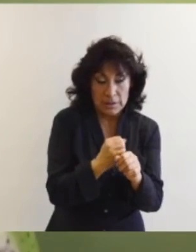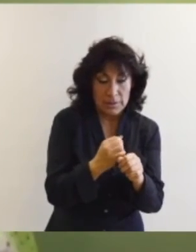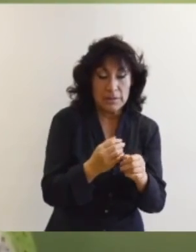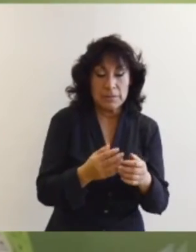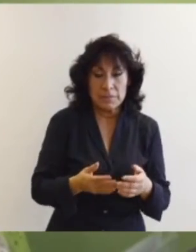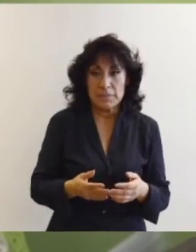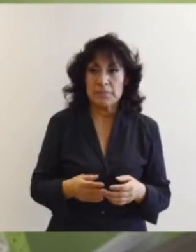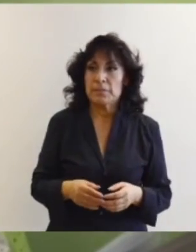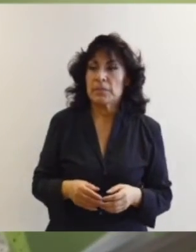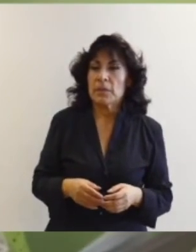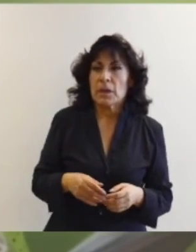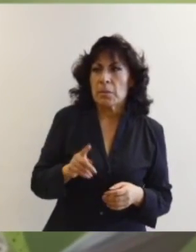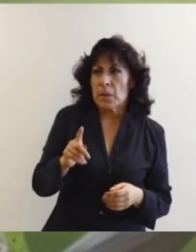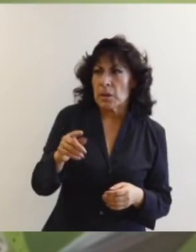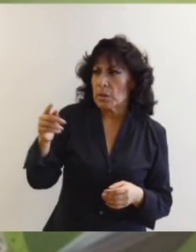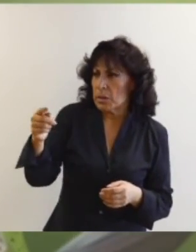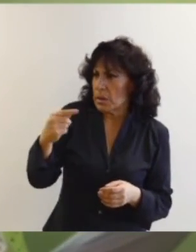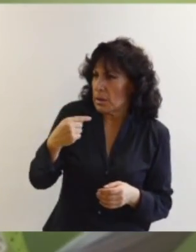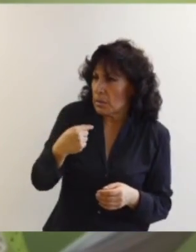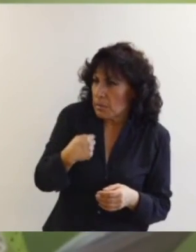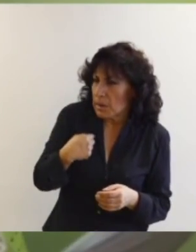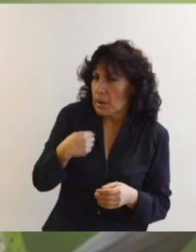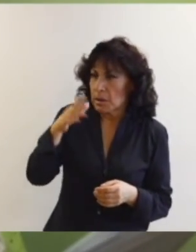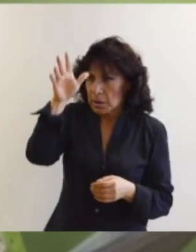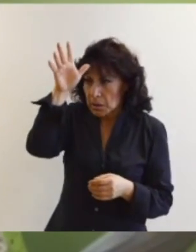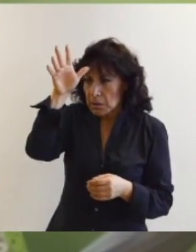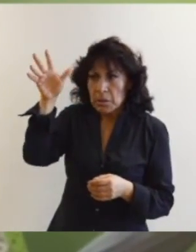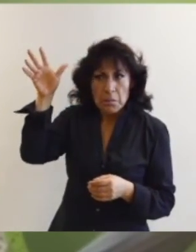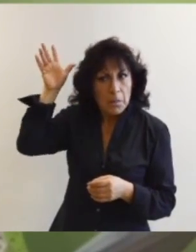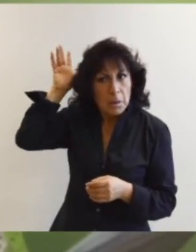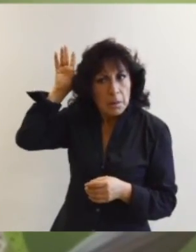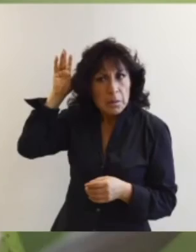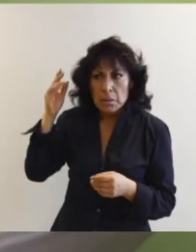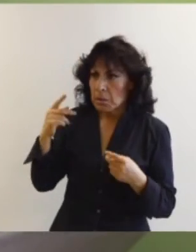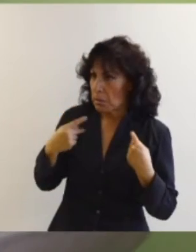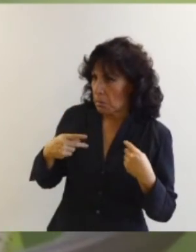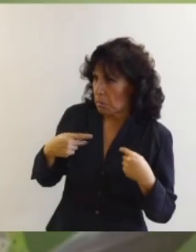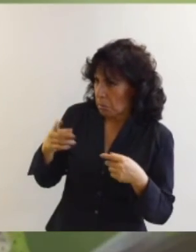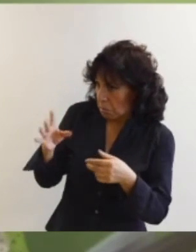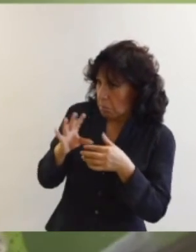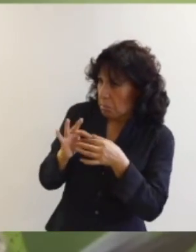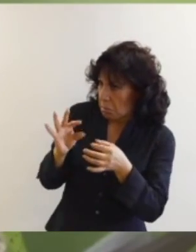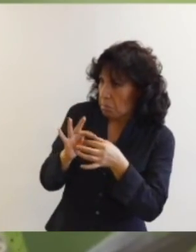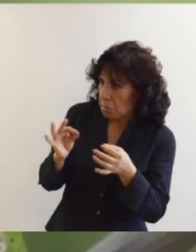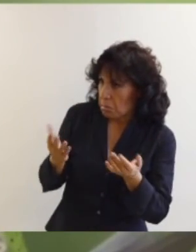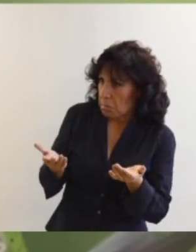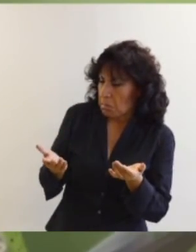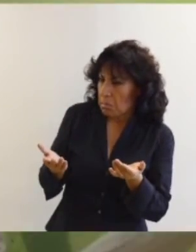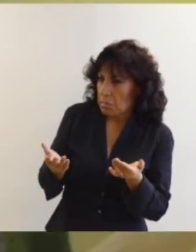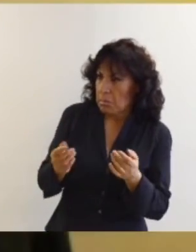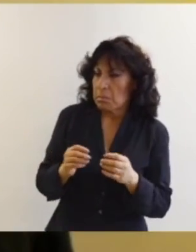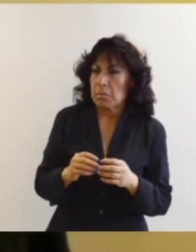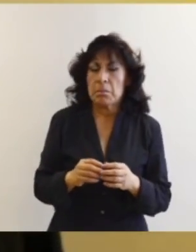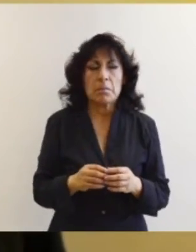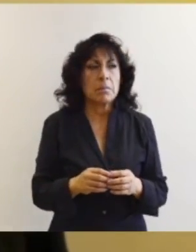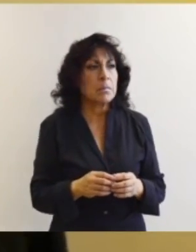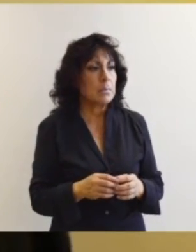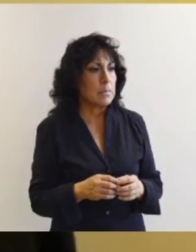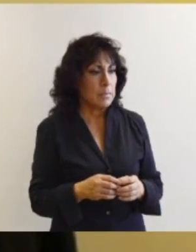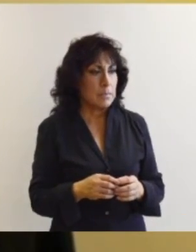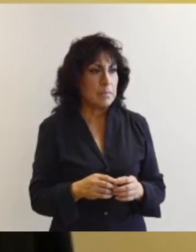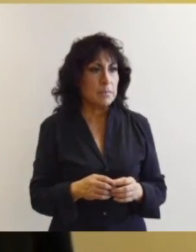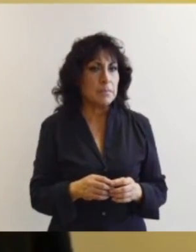Sin embargo, me habló usted de una persona, de Cuauhtémoc.